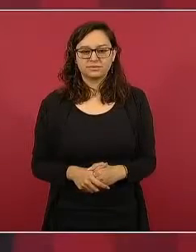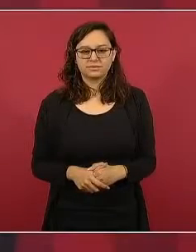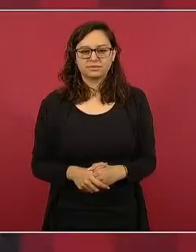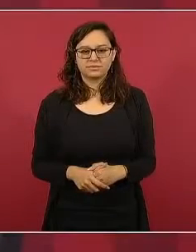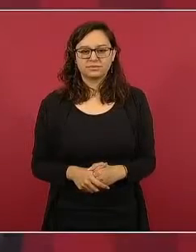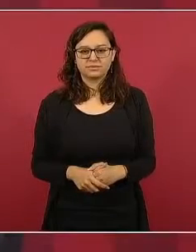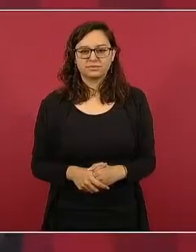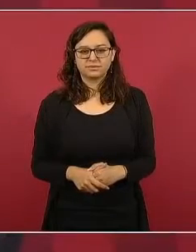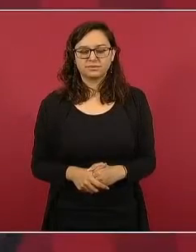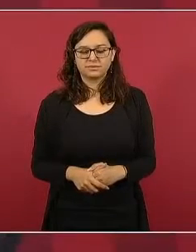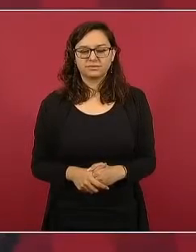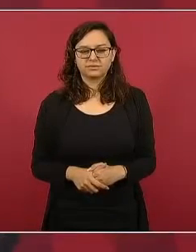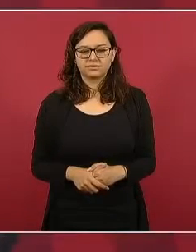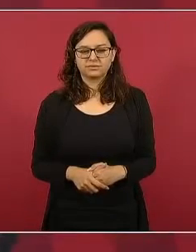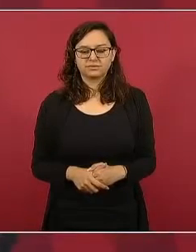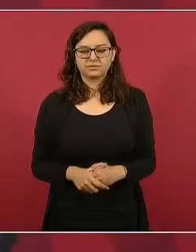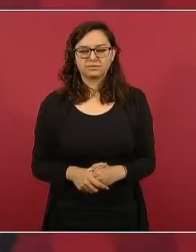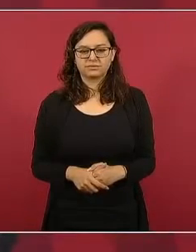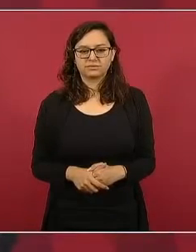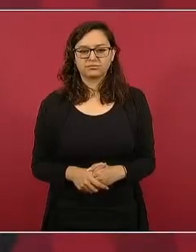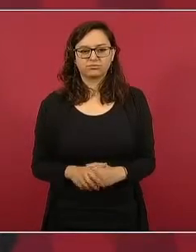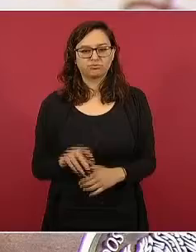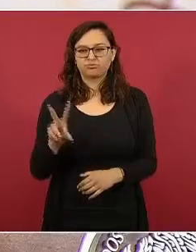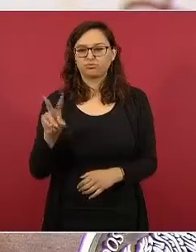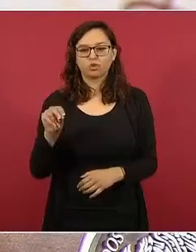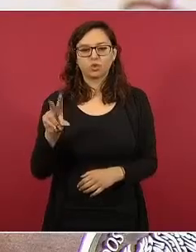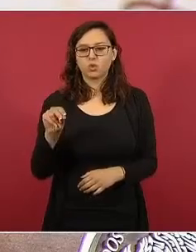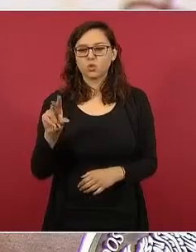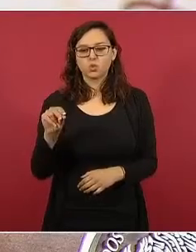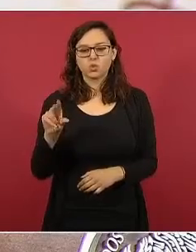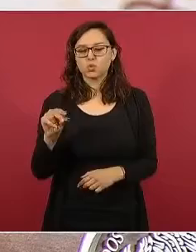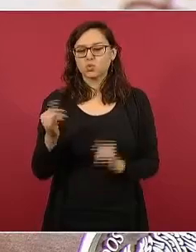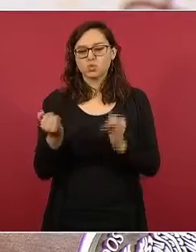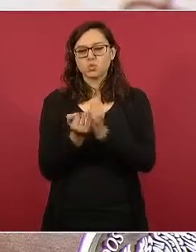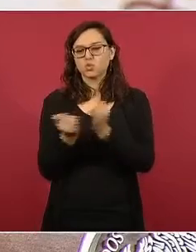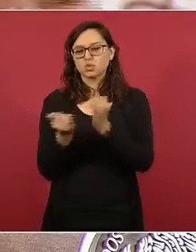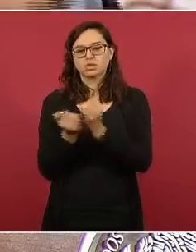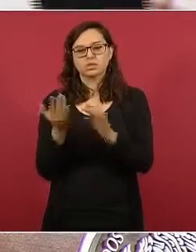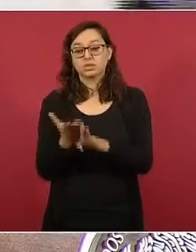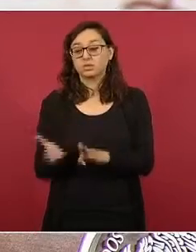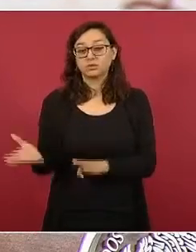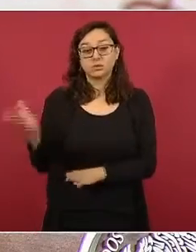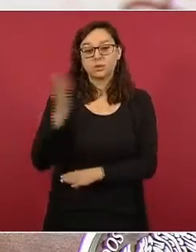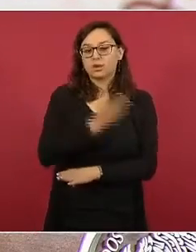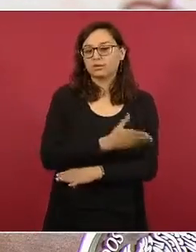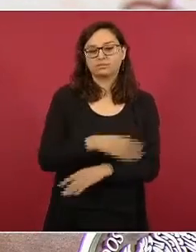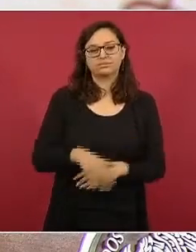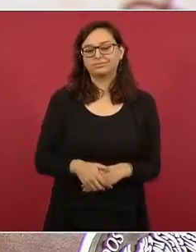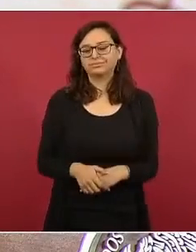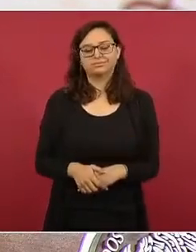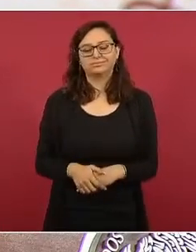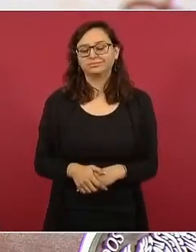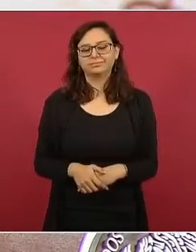No. Ya no es el tiempo de antes. Si fuese como antes,